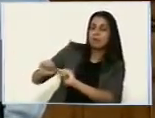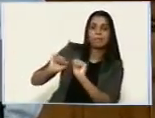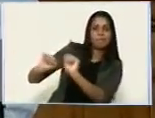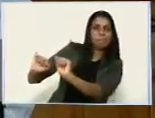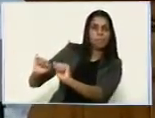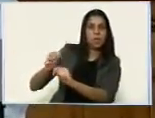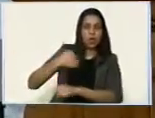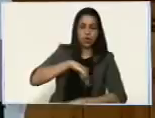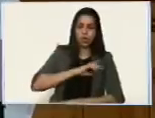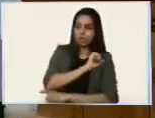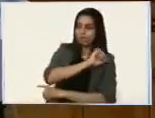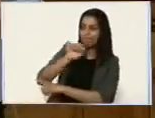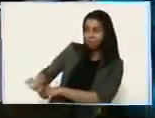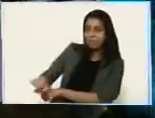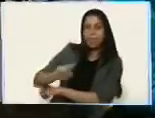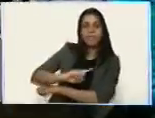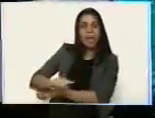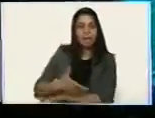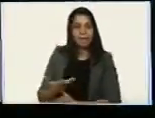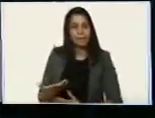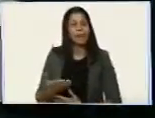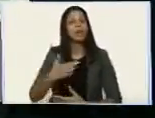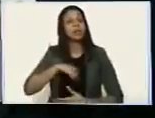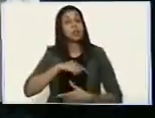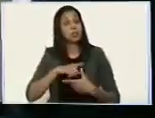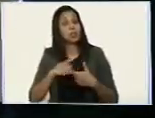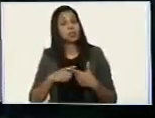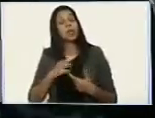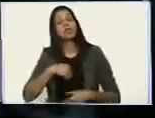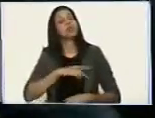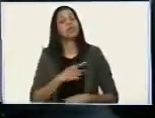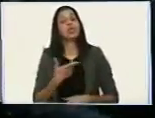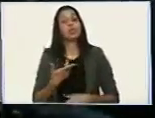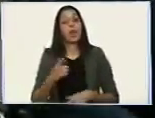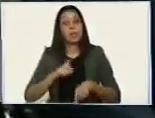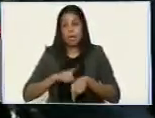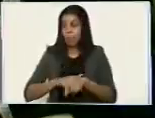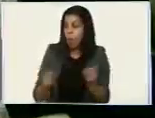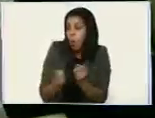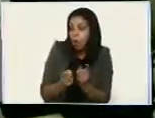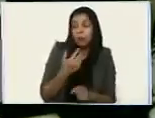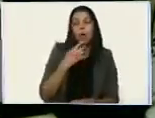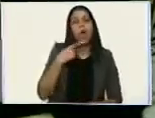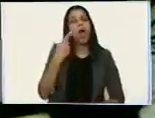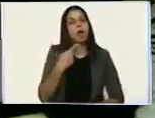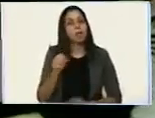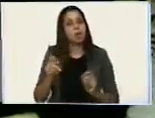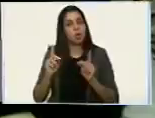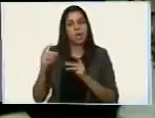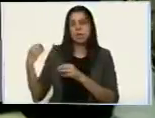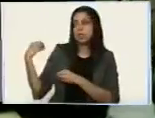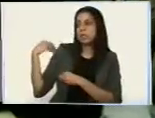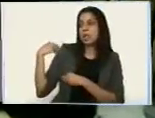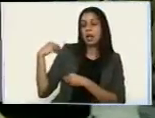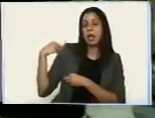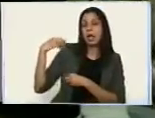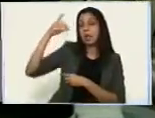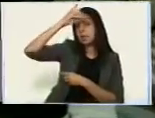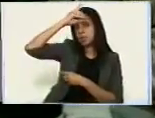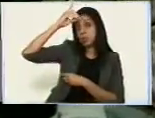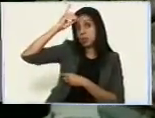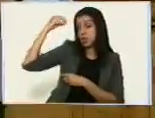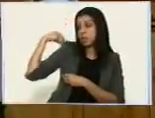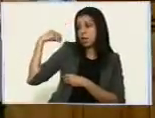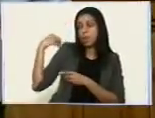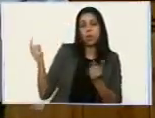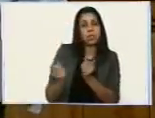aprietos a la revolución bolivariana. De tal manera que no quiero abusar del tiempo, el camarada Diosdado nos hizo un llamado a utilizar